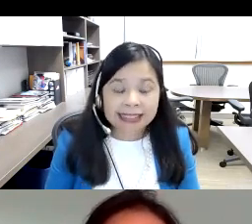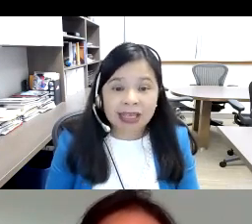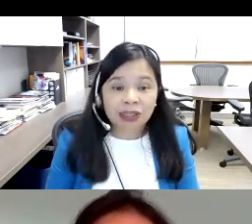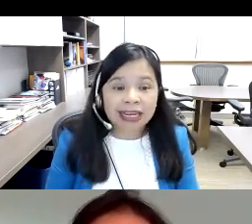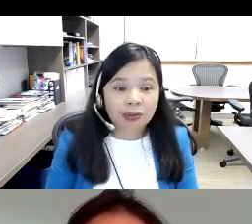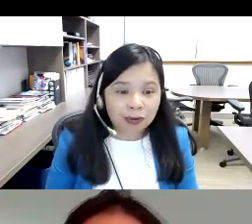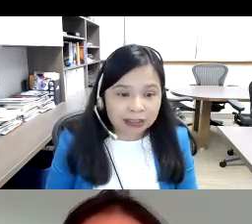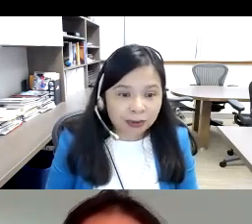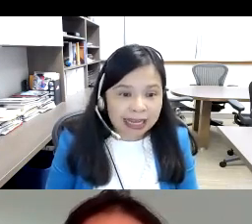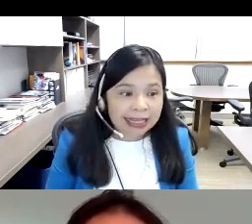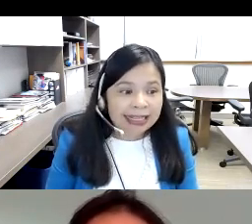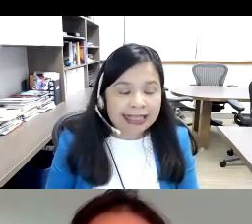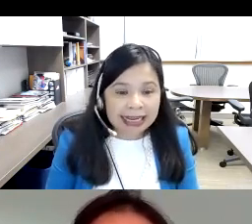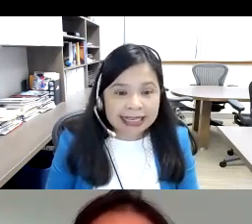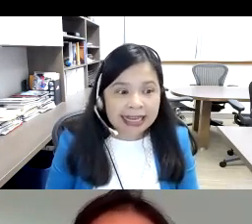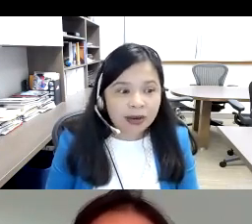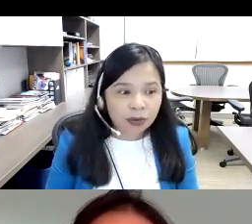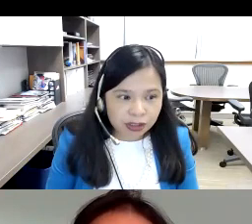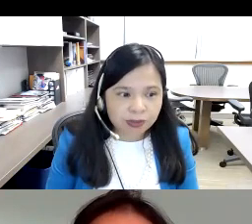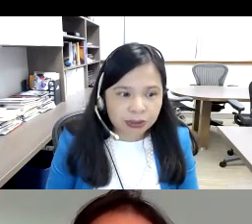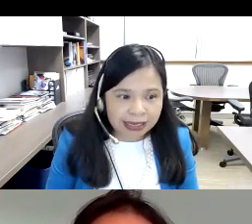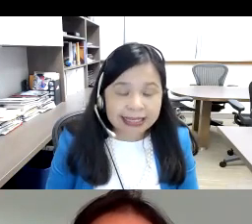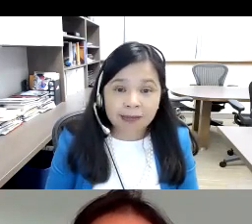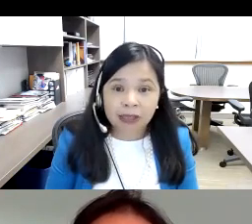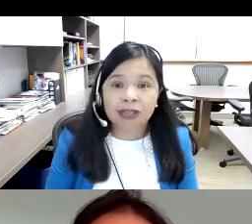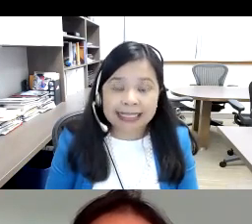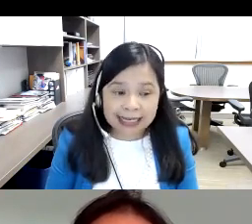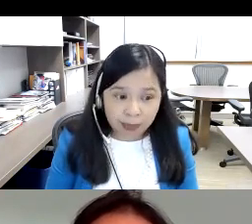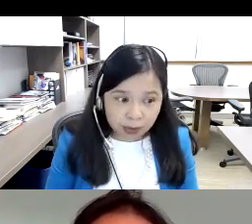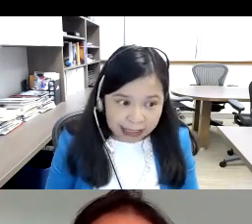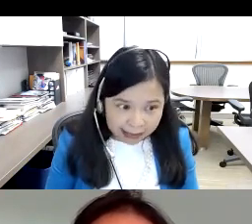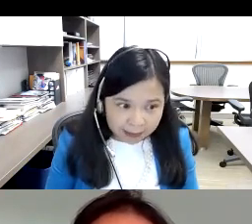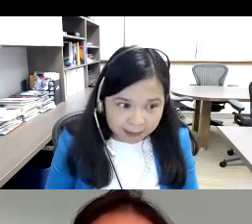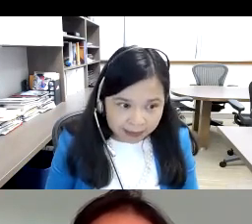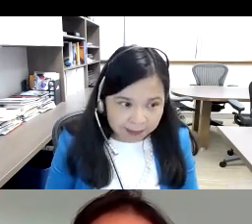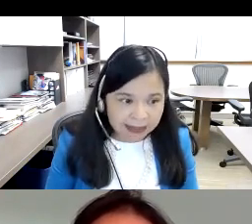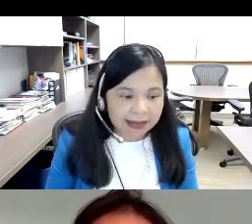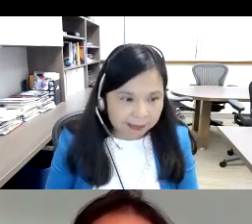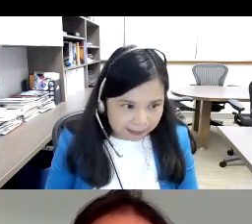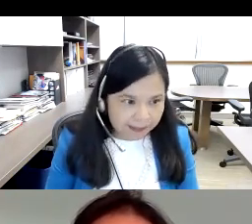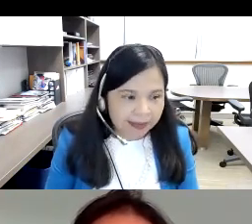en el lanzamiento de la convocatoria de la serie de workshops virtuales Caminos hacia la Prosperidad.